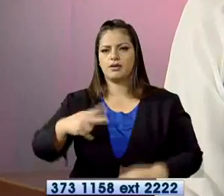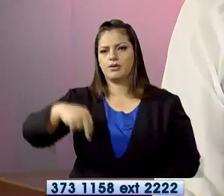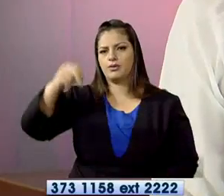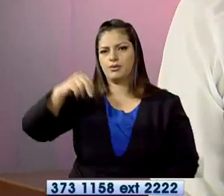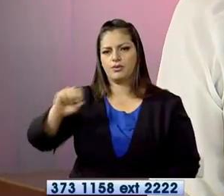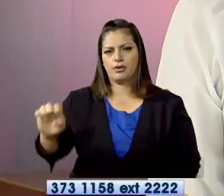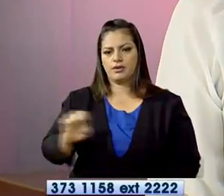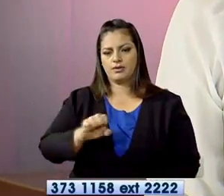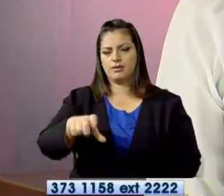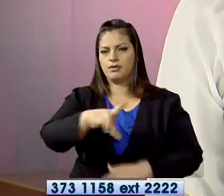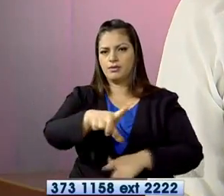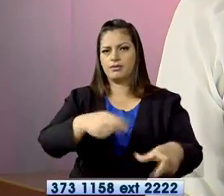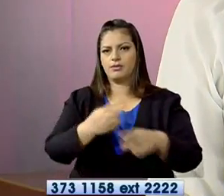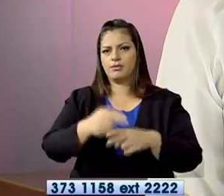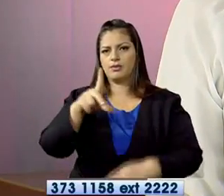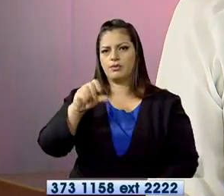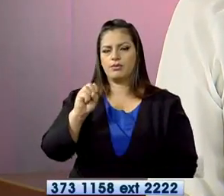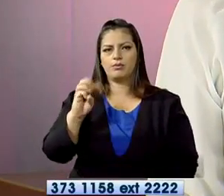de